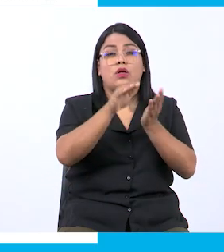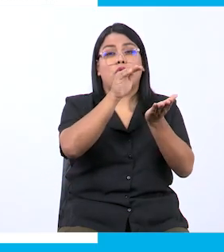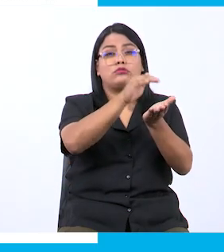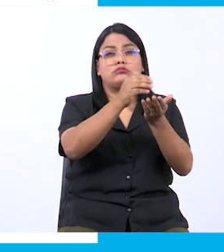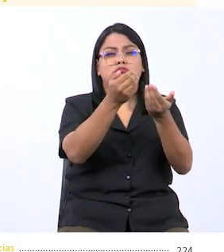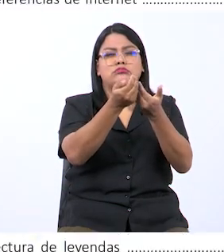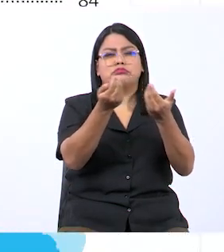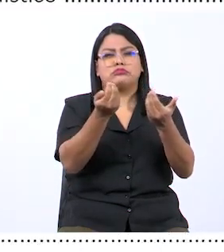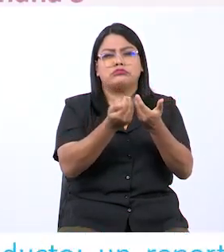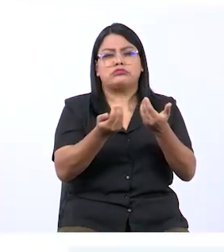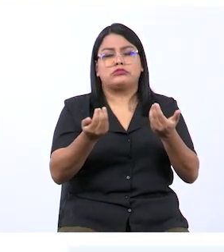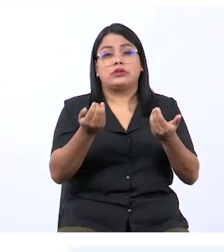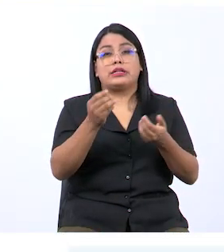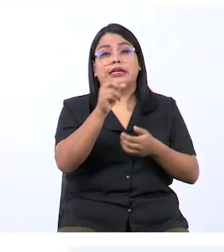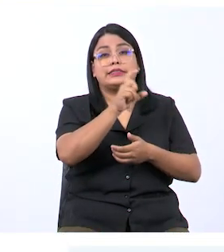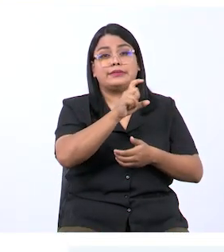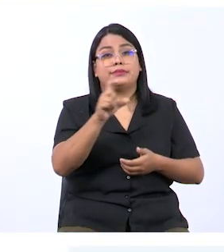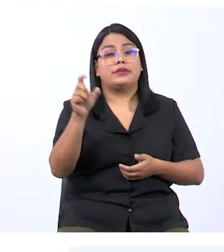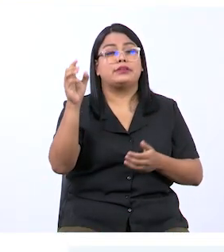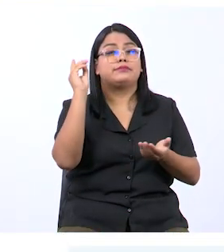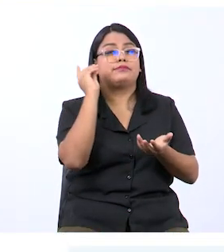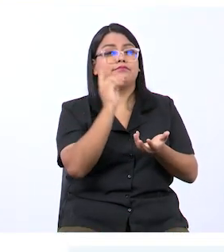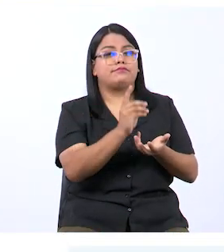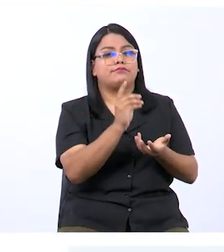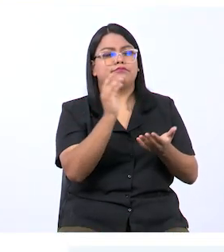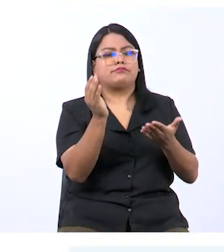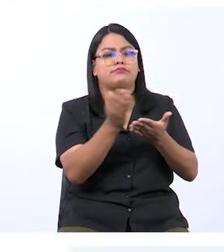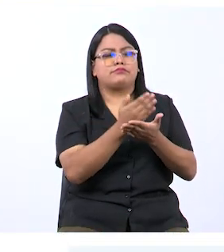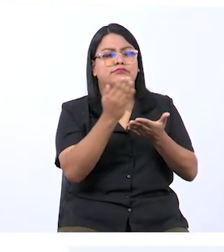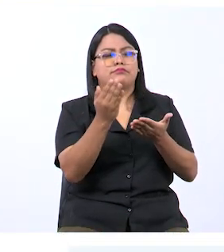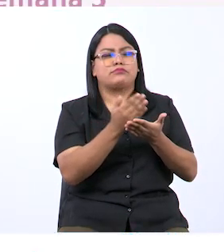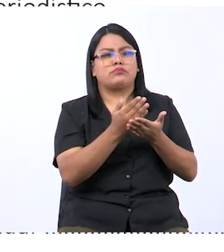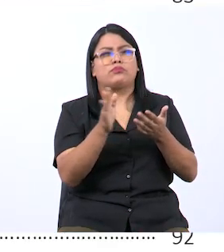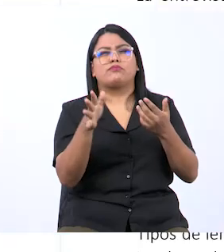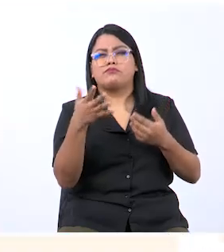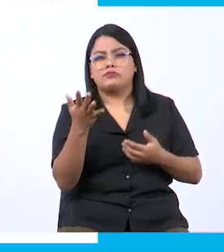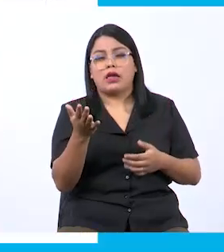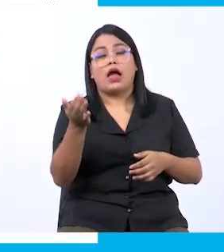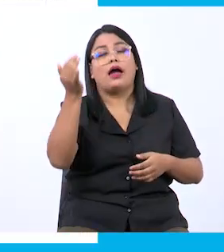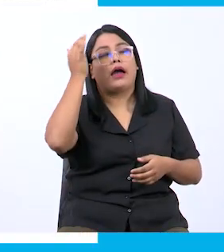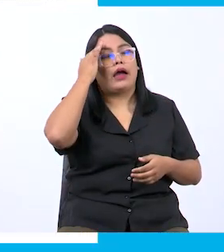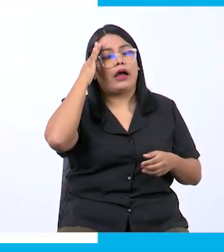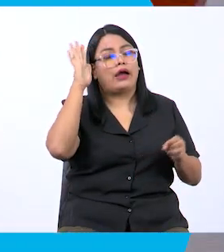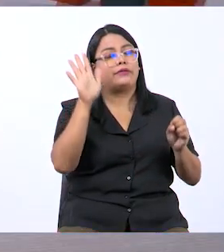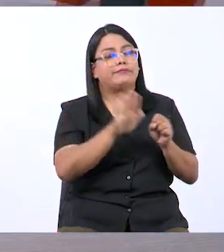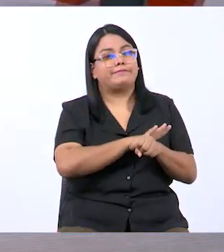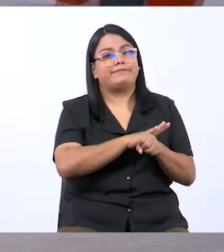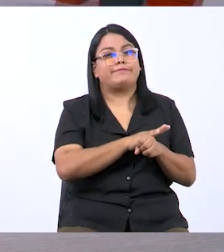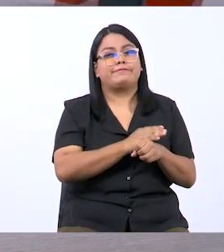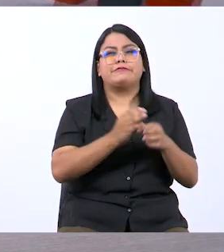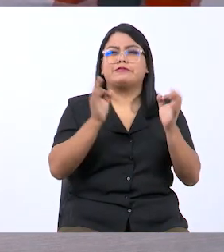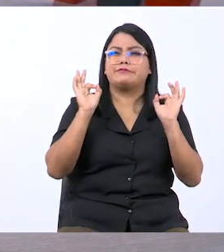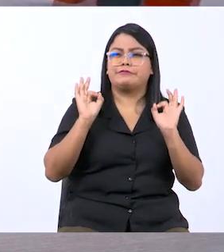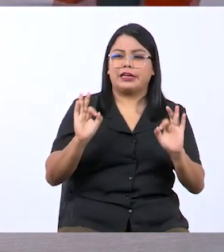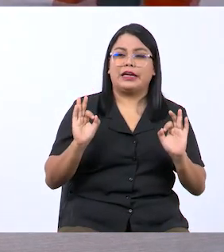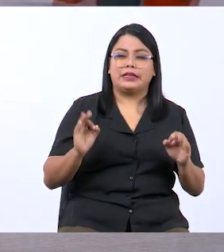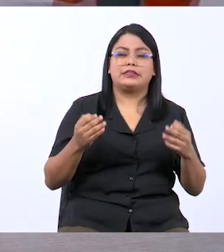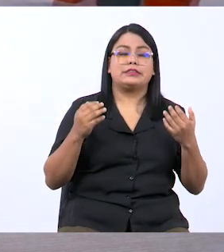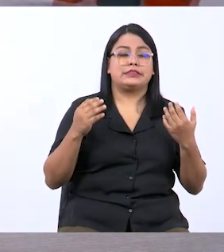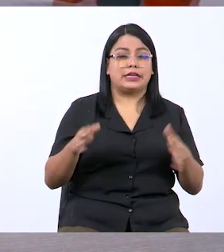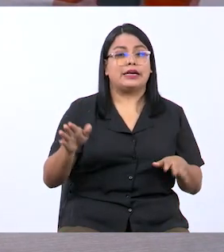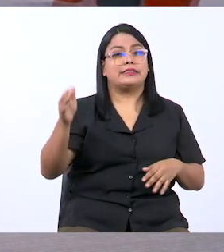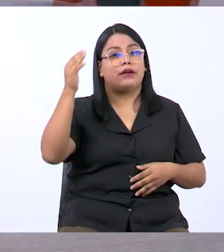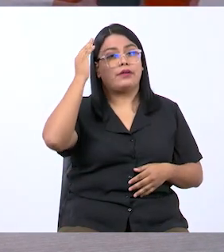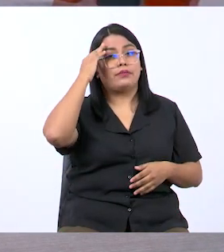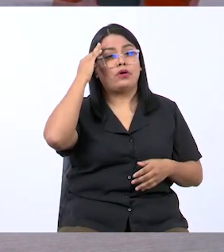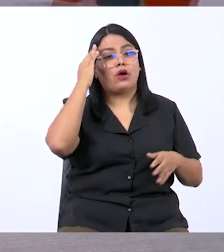se desglosa por semanas didácticas para saber qué van a estudiar cada semana. Excelente, Francisco. Y después de conocer un